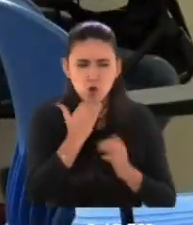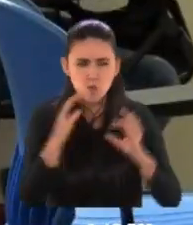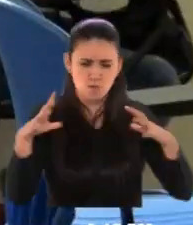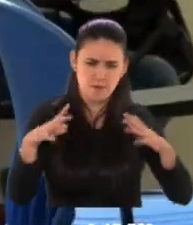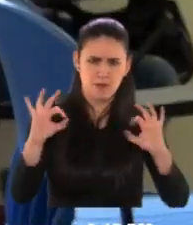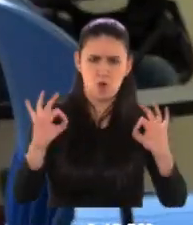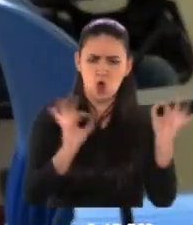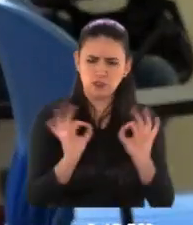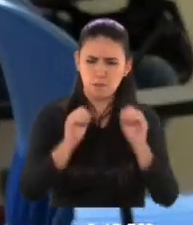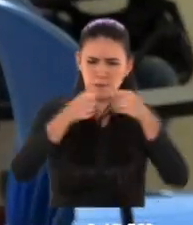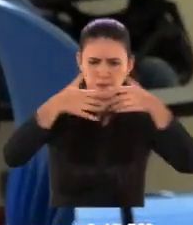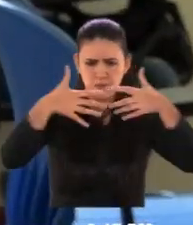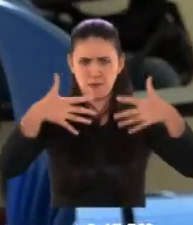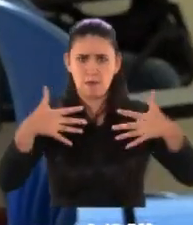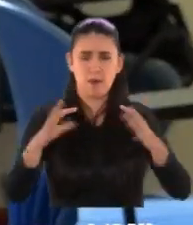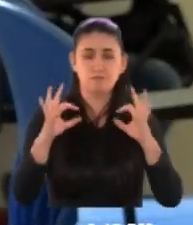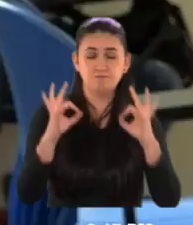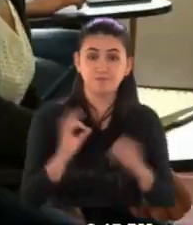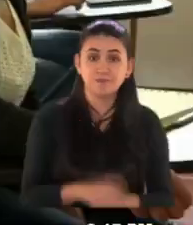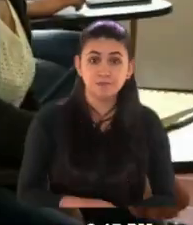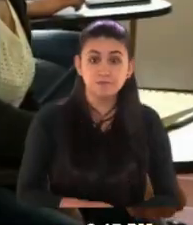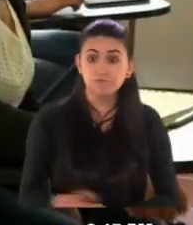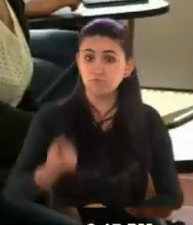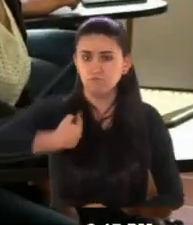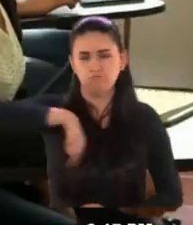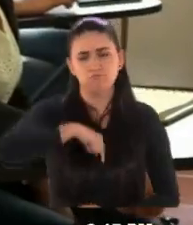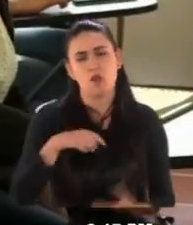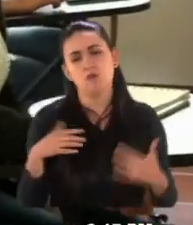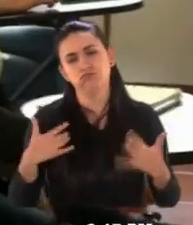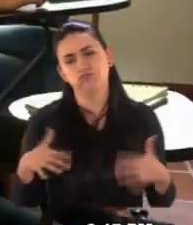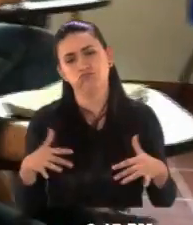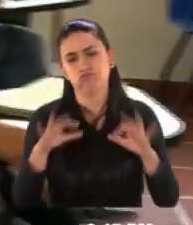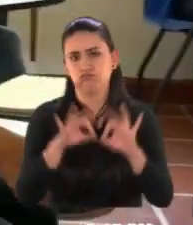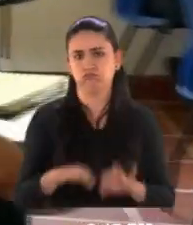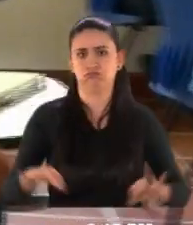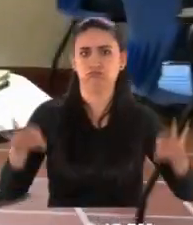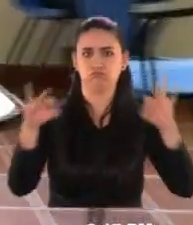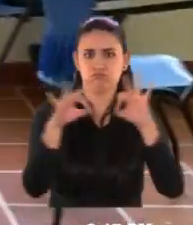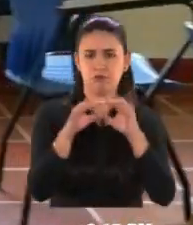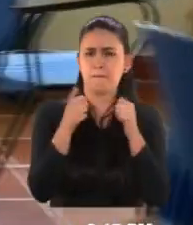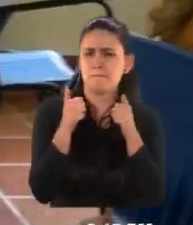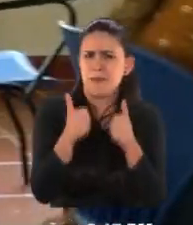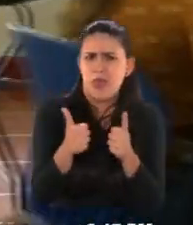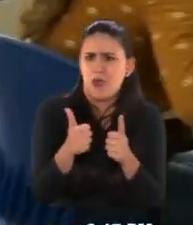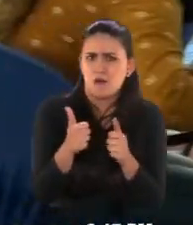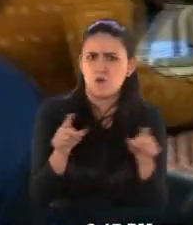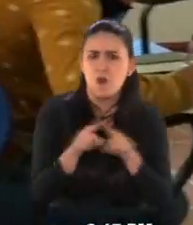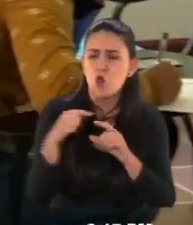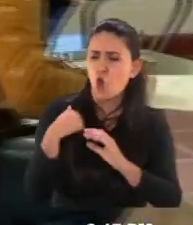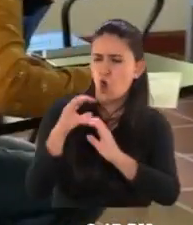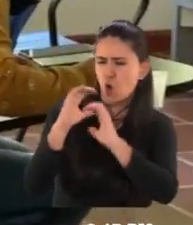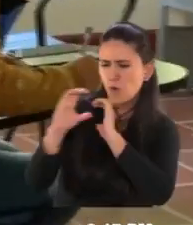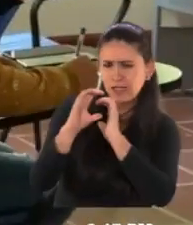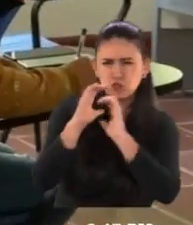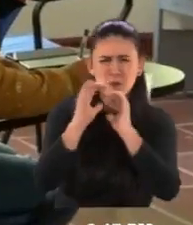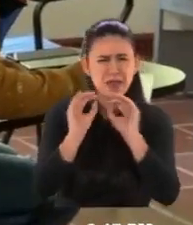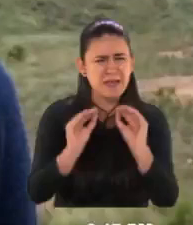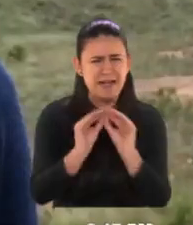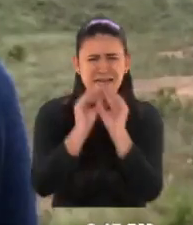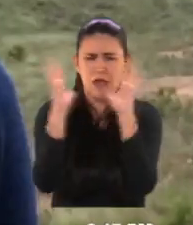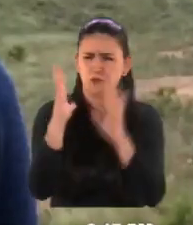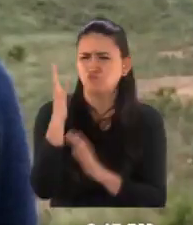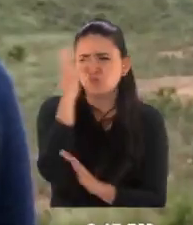más para nosotros ha sido muy importante porque tenemos una comunicación bastante bonita